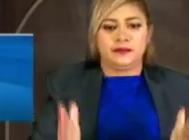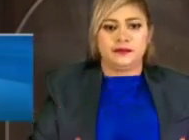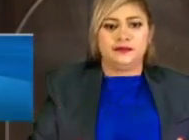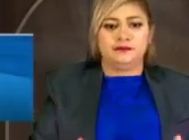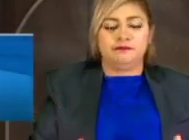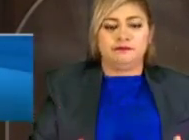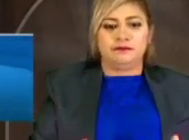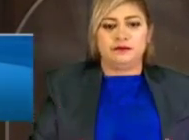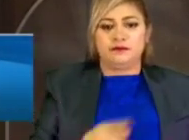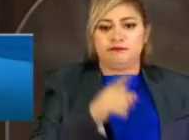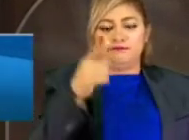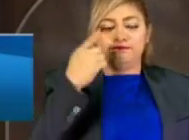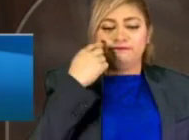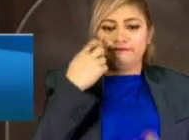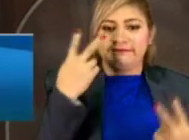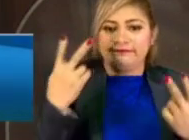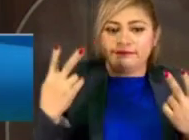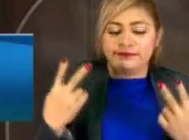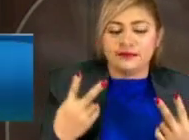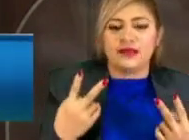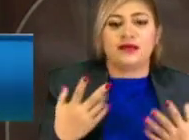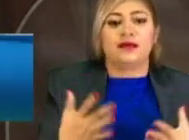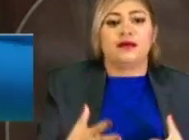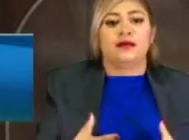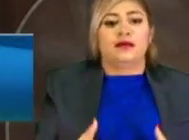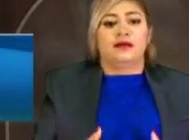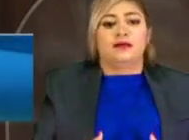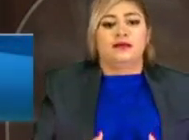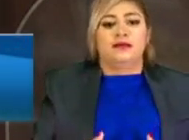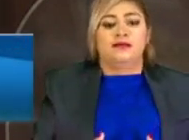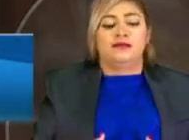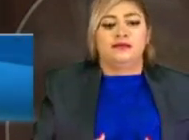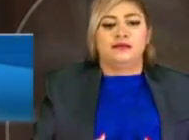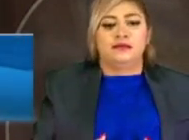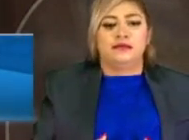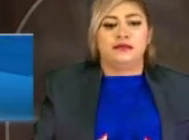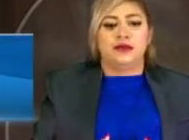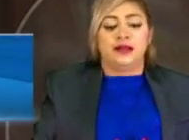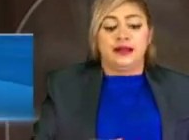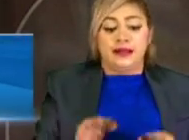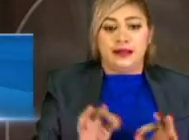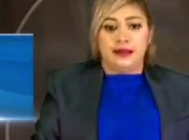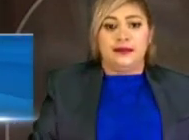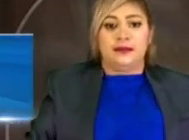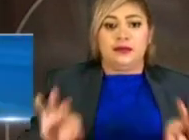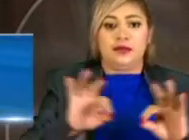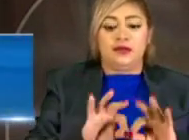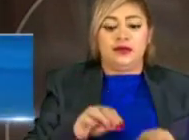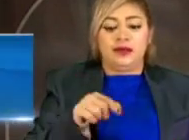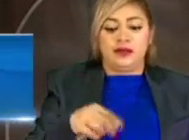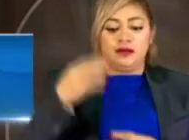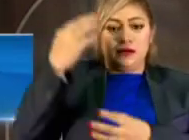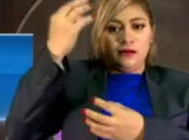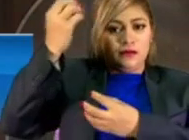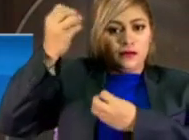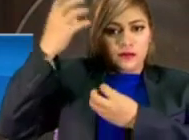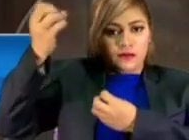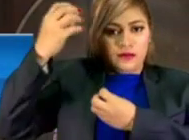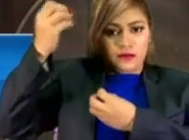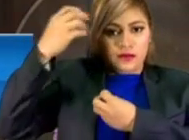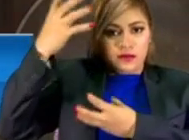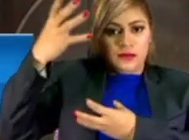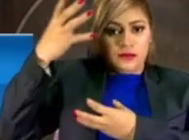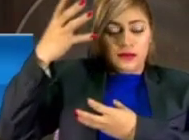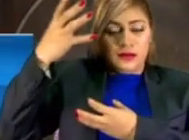Fíjense, antes de iniciar este informe a la Nación, no un discurso, un informe a